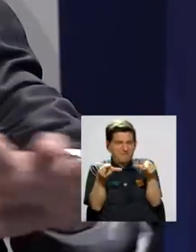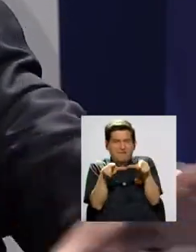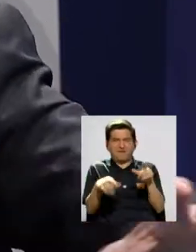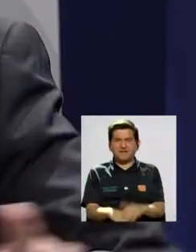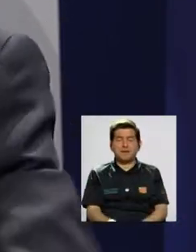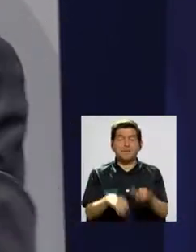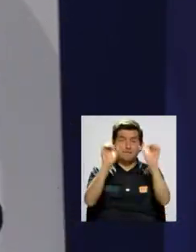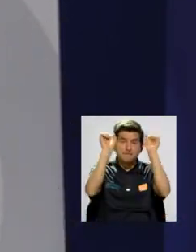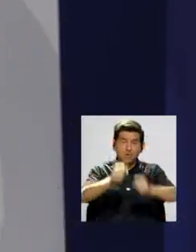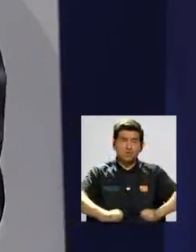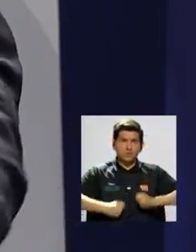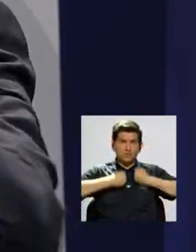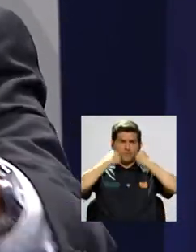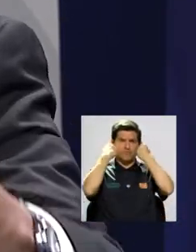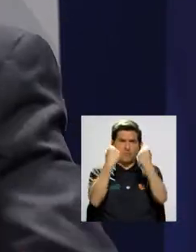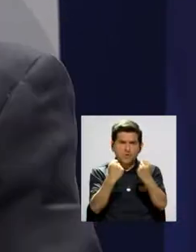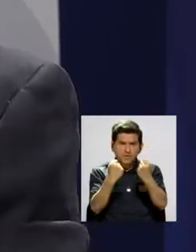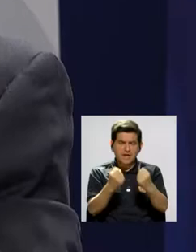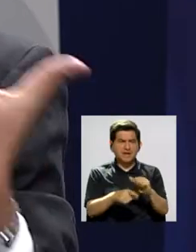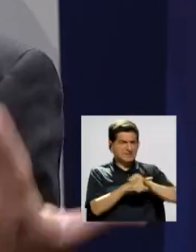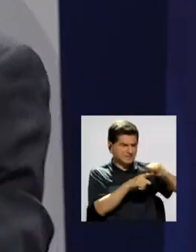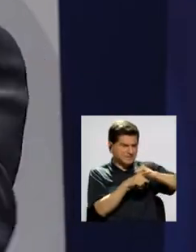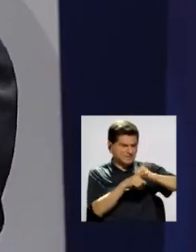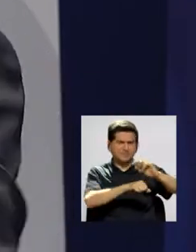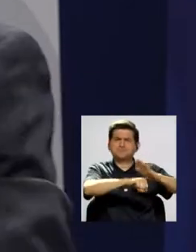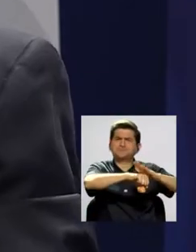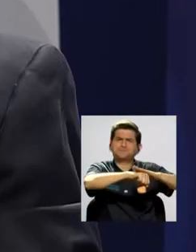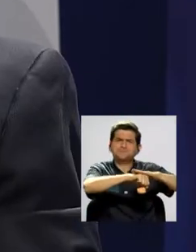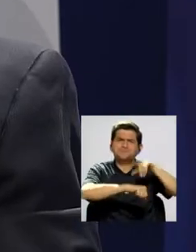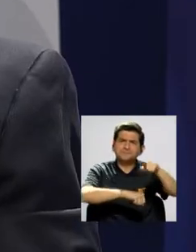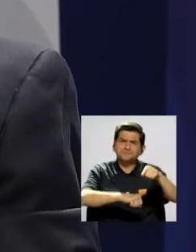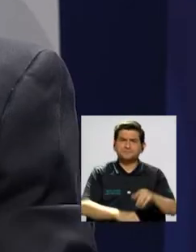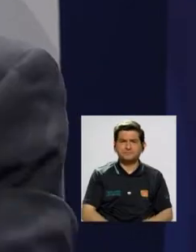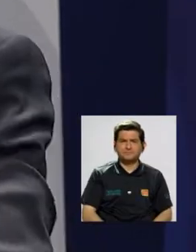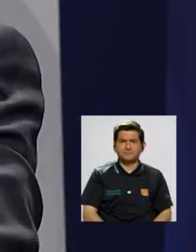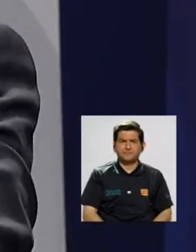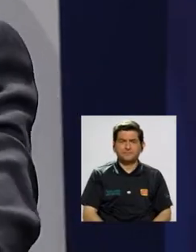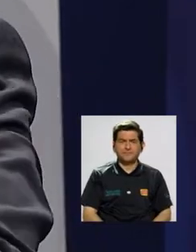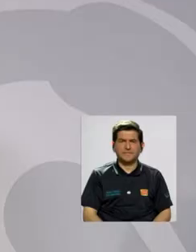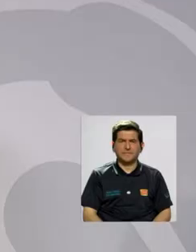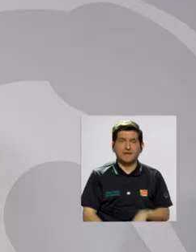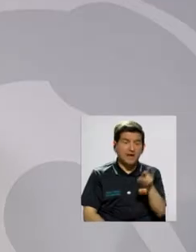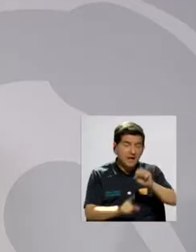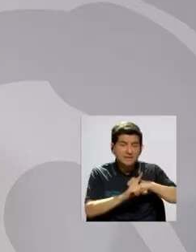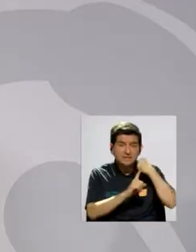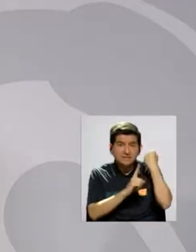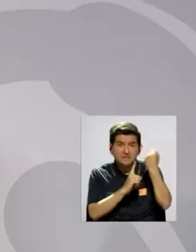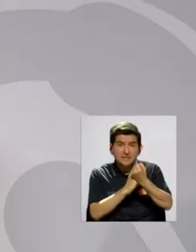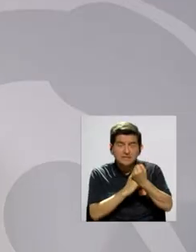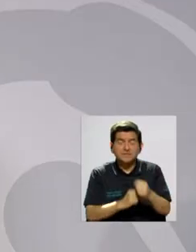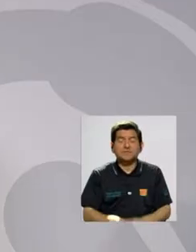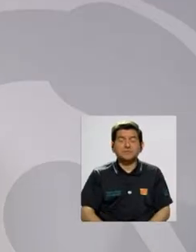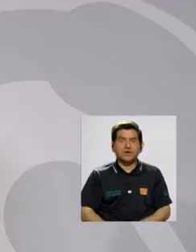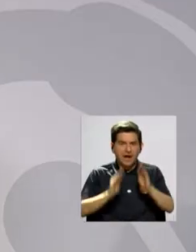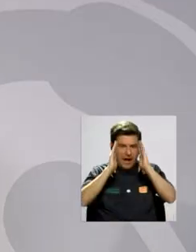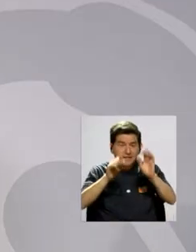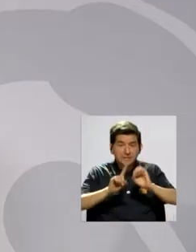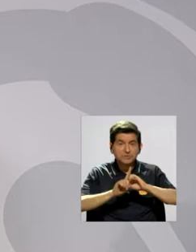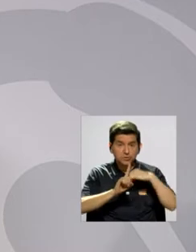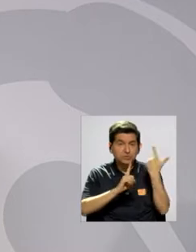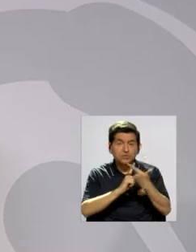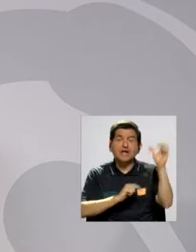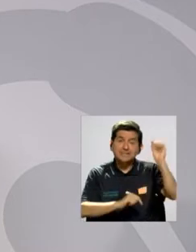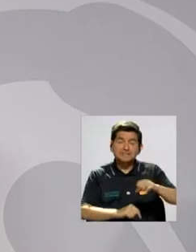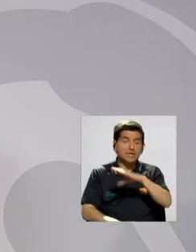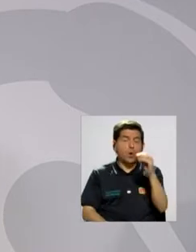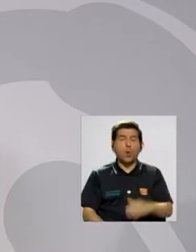cómo lograr fortalecimientos y capacitaciones que permitan, ¿sí?, que esa situación de la extensión social, de la extensión, por ejemplo, o